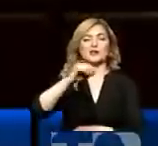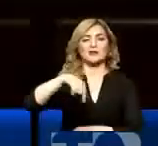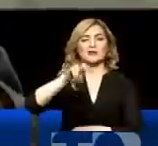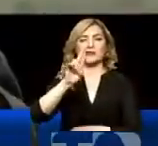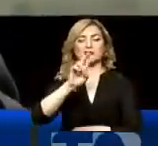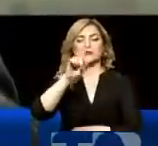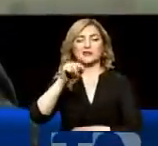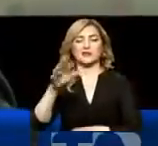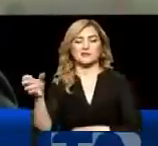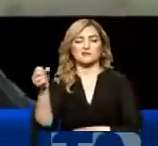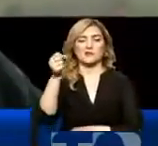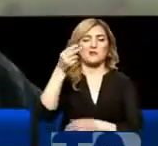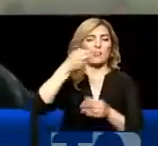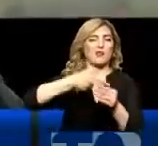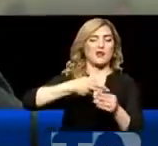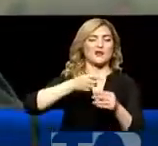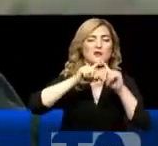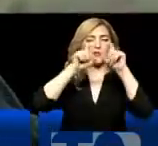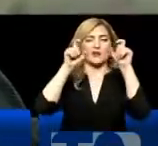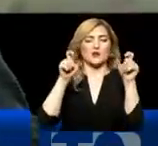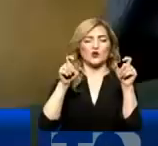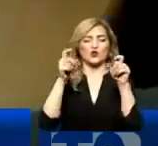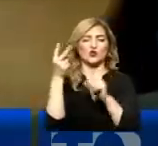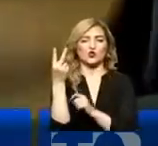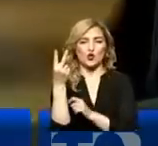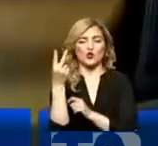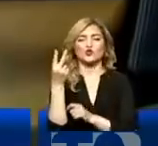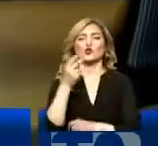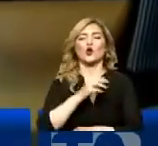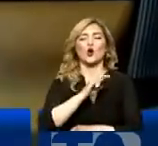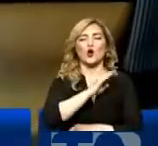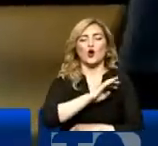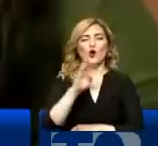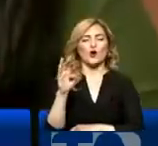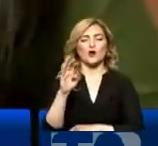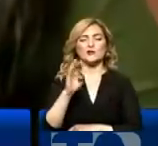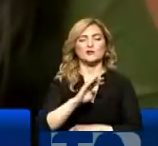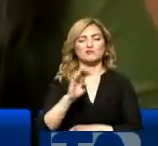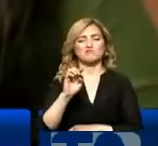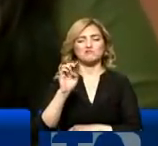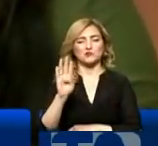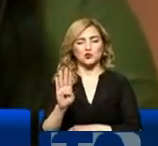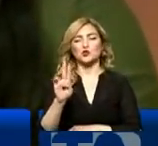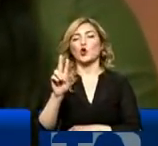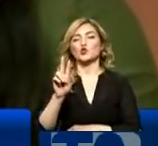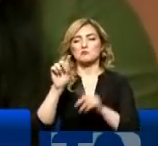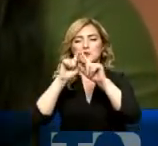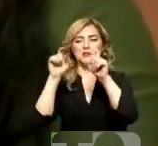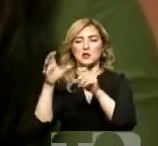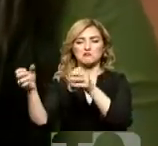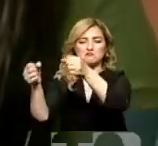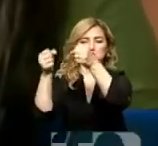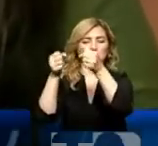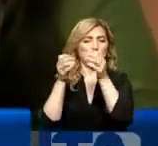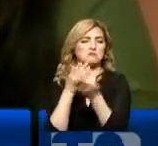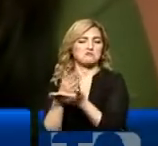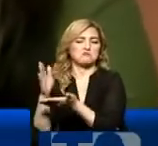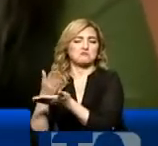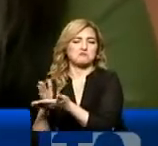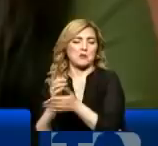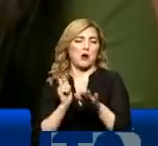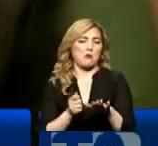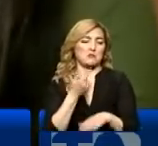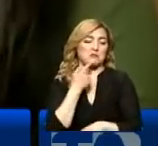Alvarado, y a los empresarios Kai Runguo y a José Verdú en el proceso. Ya cada uno tiene que responder por las actuaciones